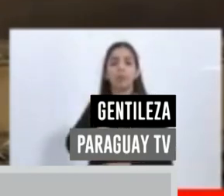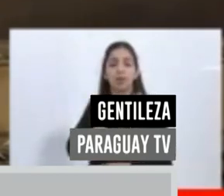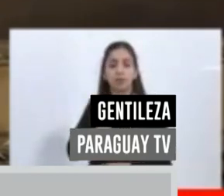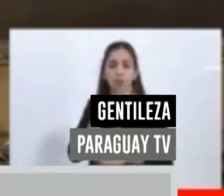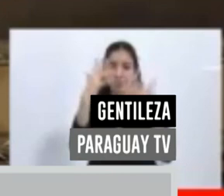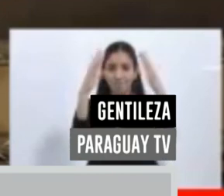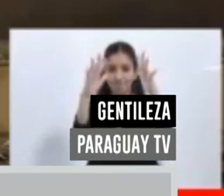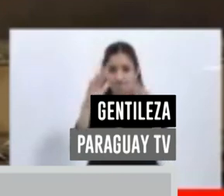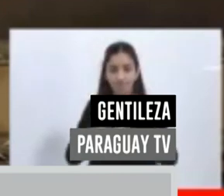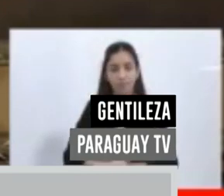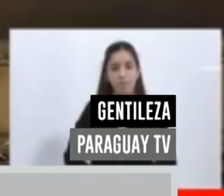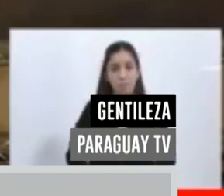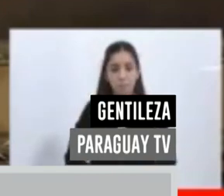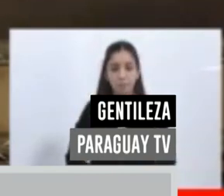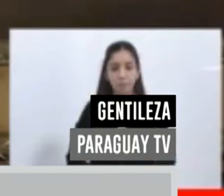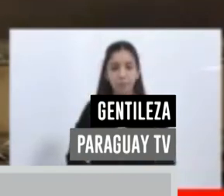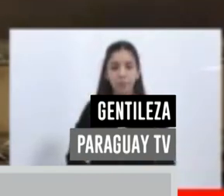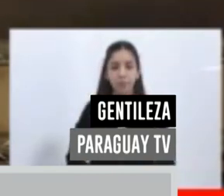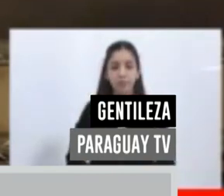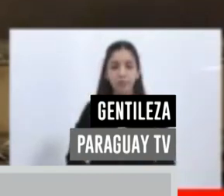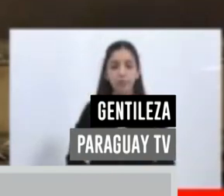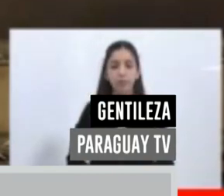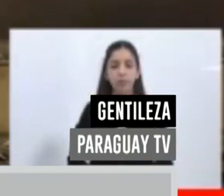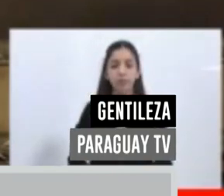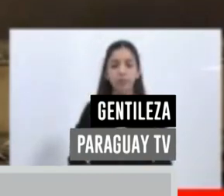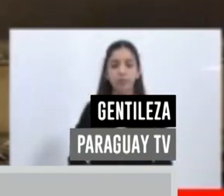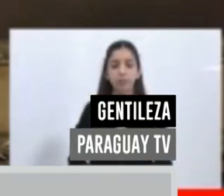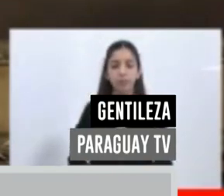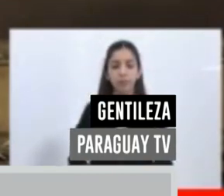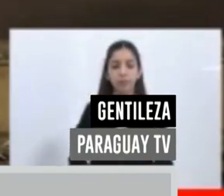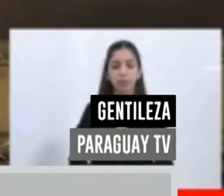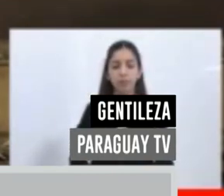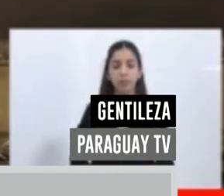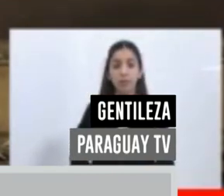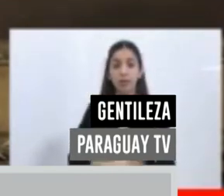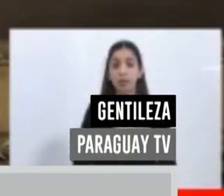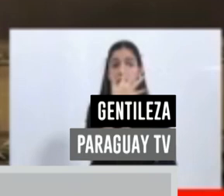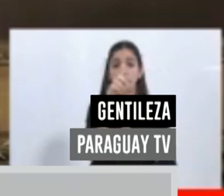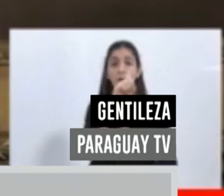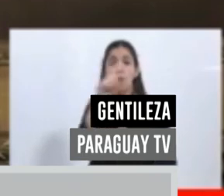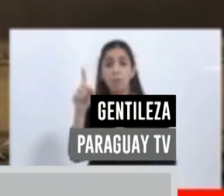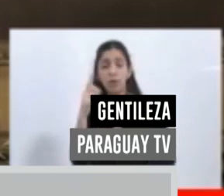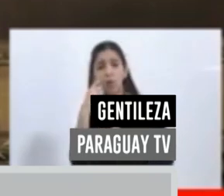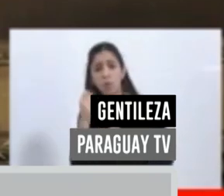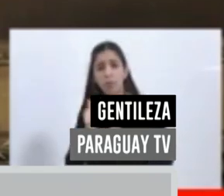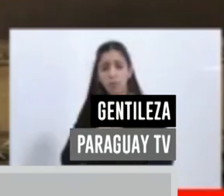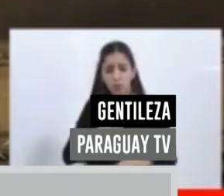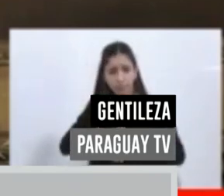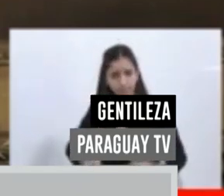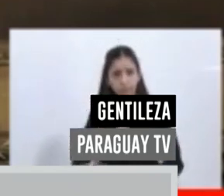nuestro compromiso con la patria. Quiero agradecerle a los diputados,